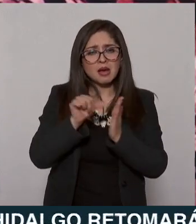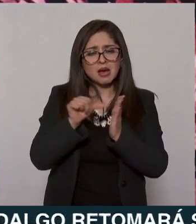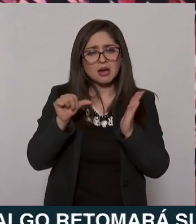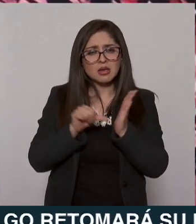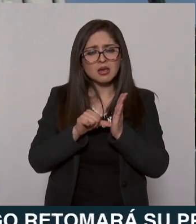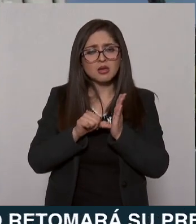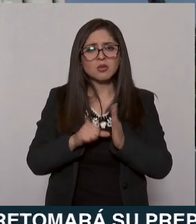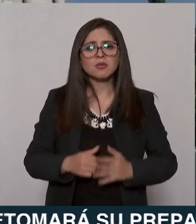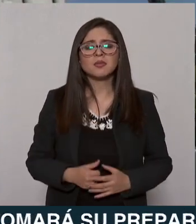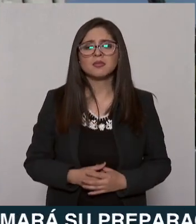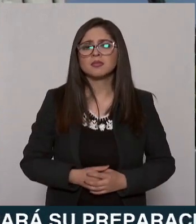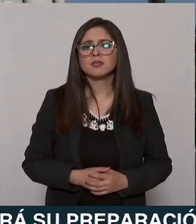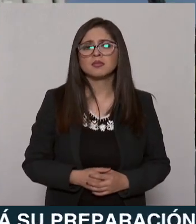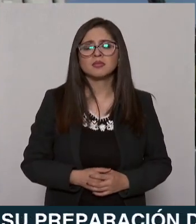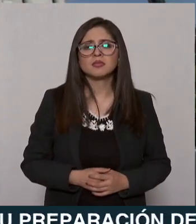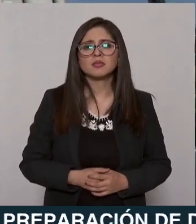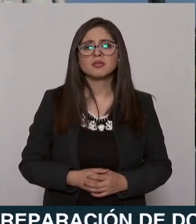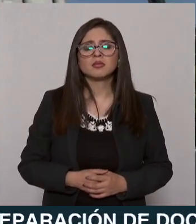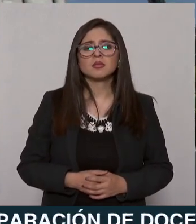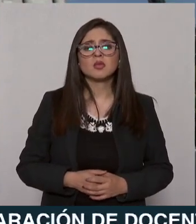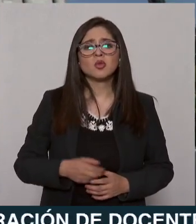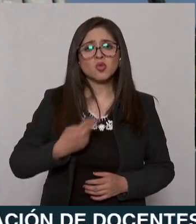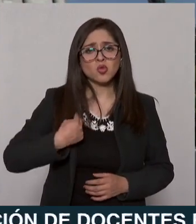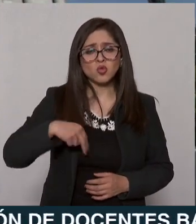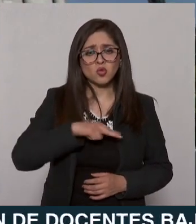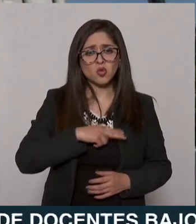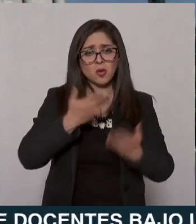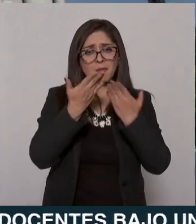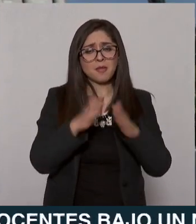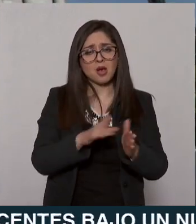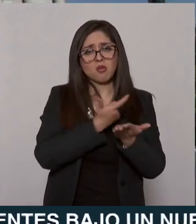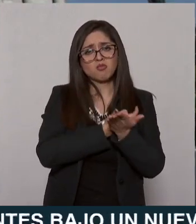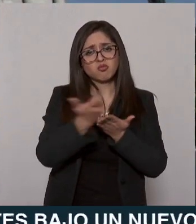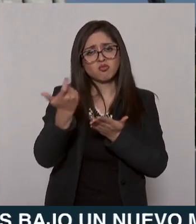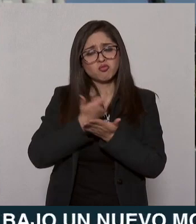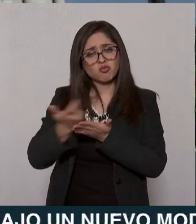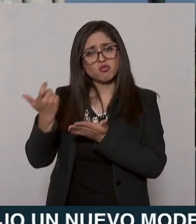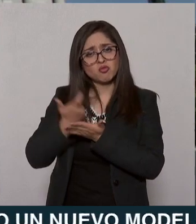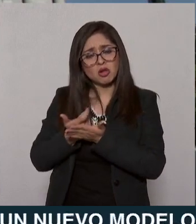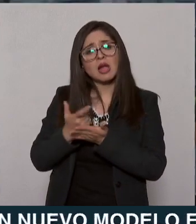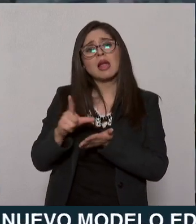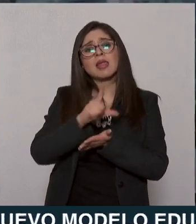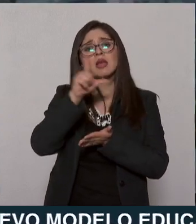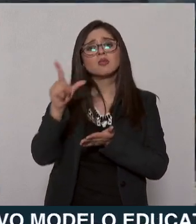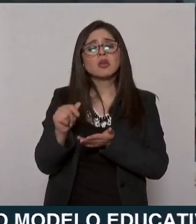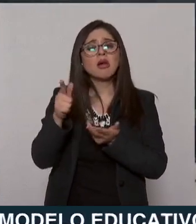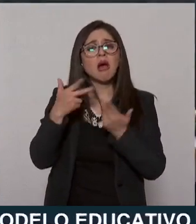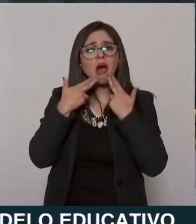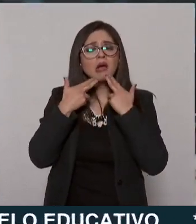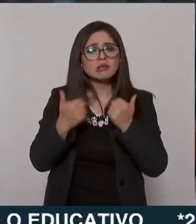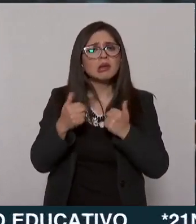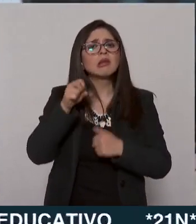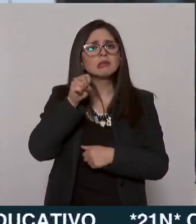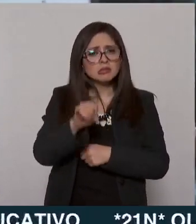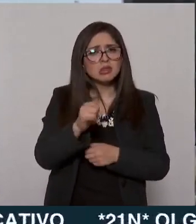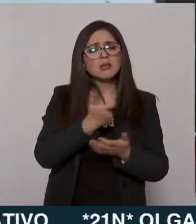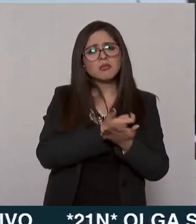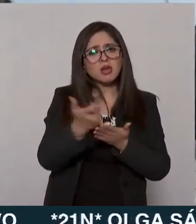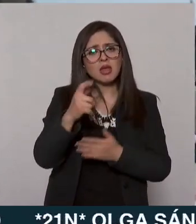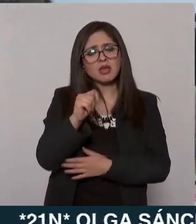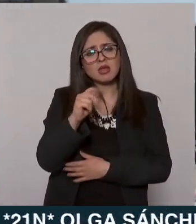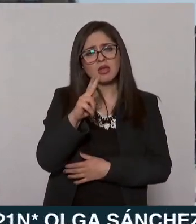personales. Hicimos las transferencias correspondientes y Hacienda nos otorgó la autorización de estas